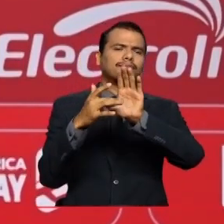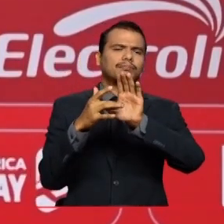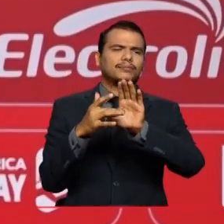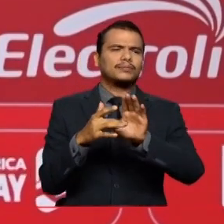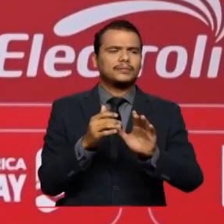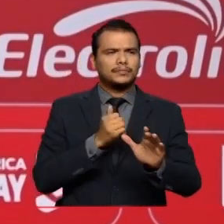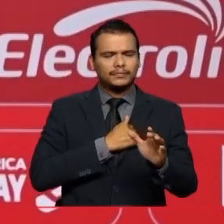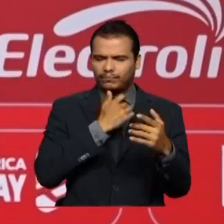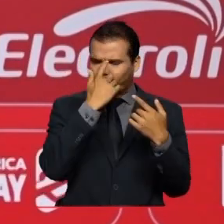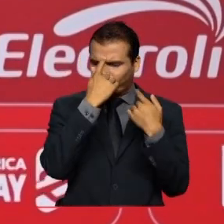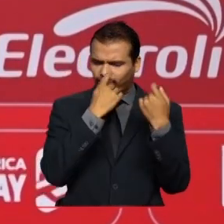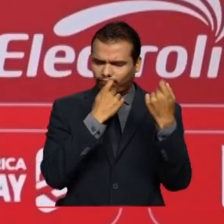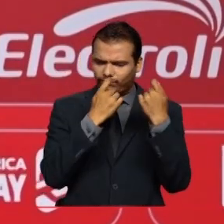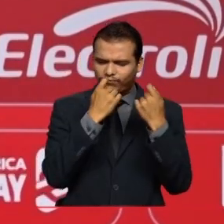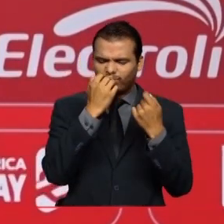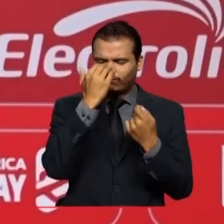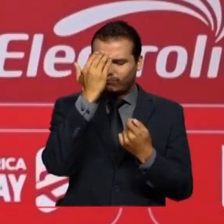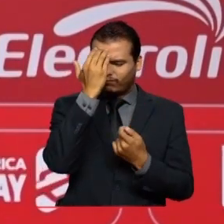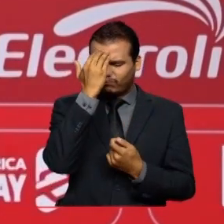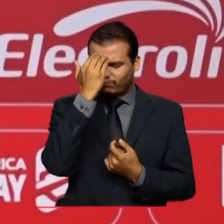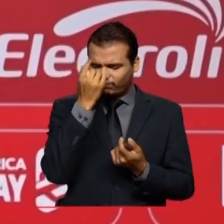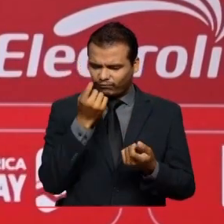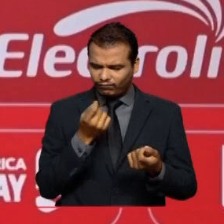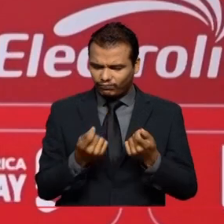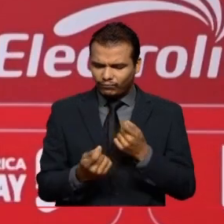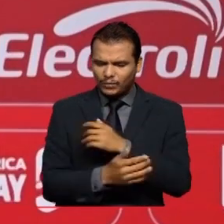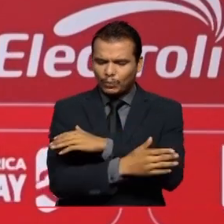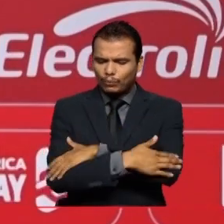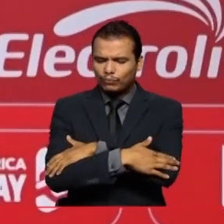con sapiencia, con tranquilidad.